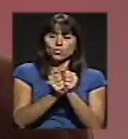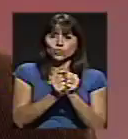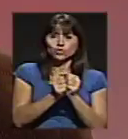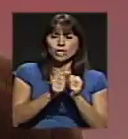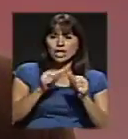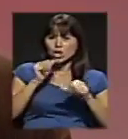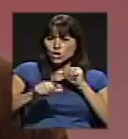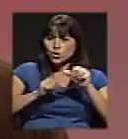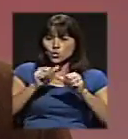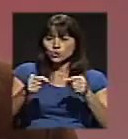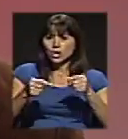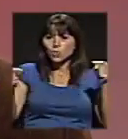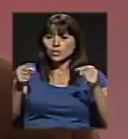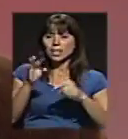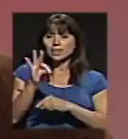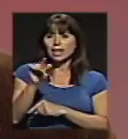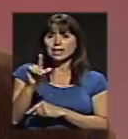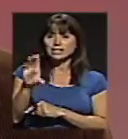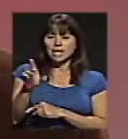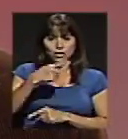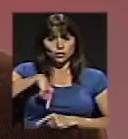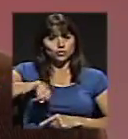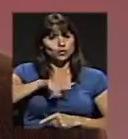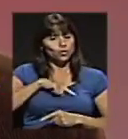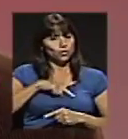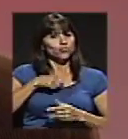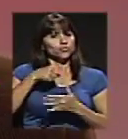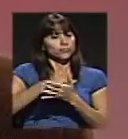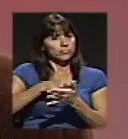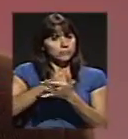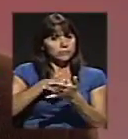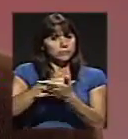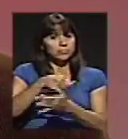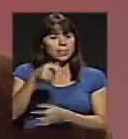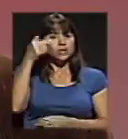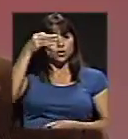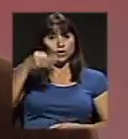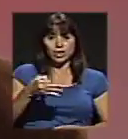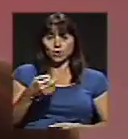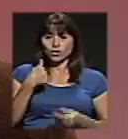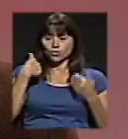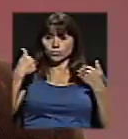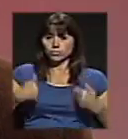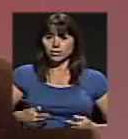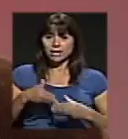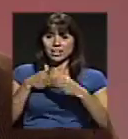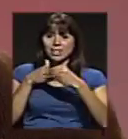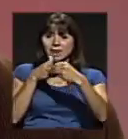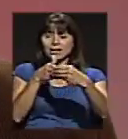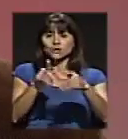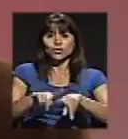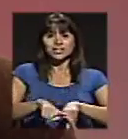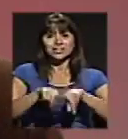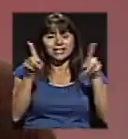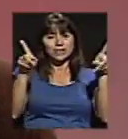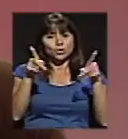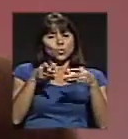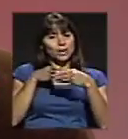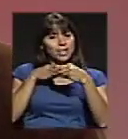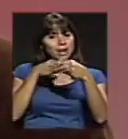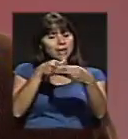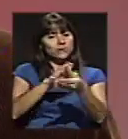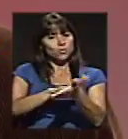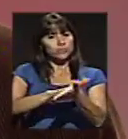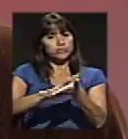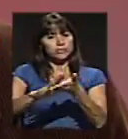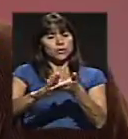muchas luchas. Y creo que tengo un liderazgo distinto, un liderazgo sin mancha, un